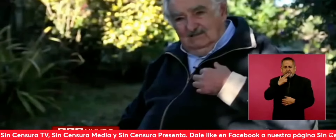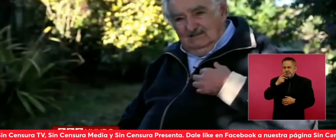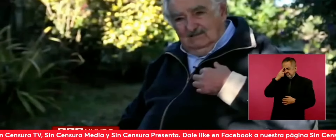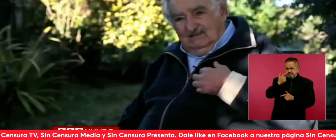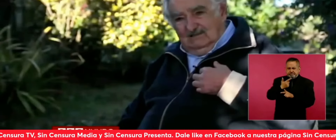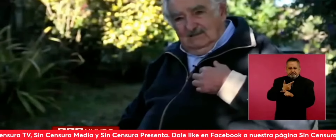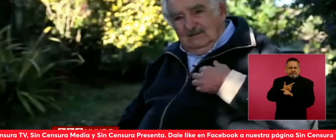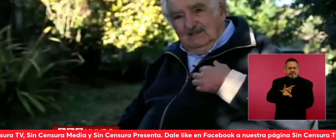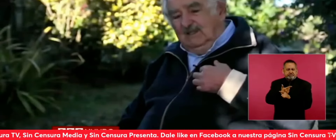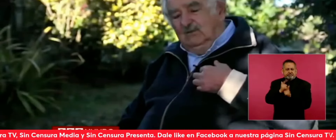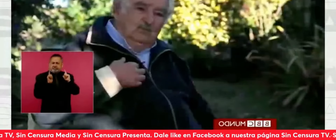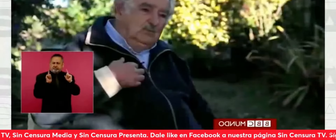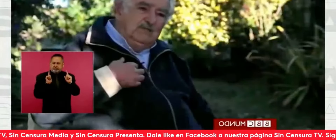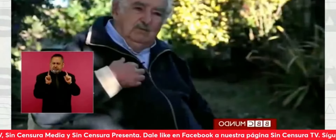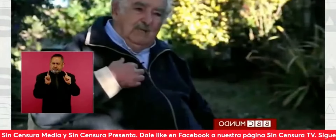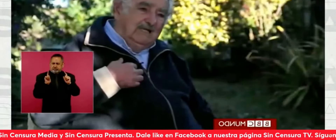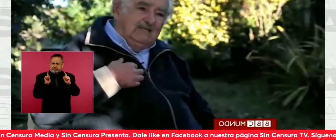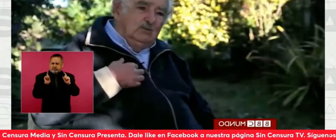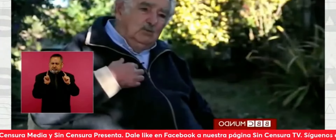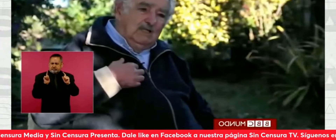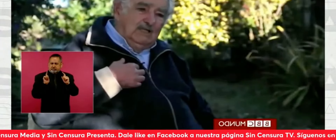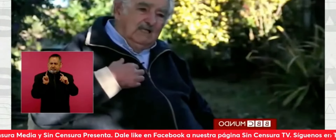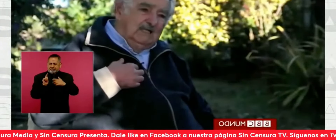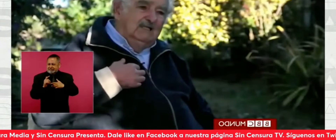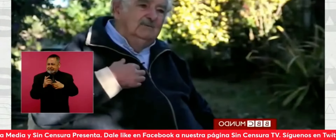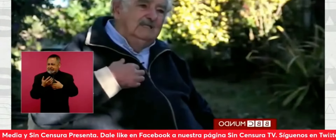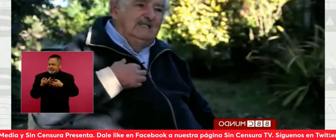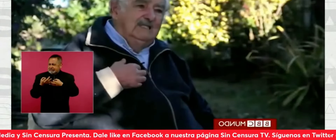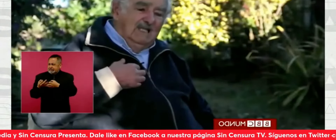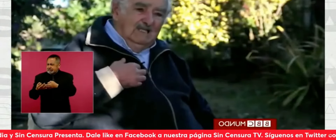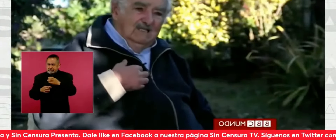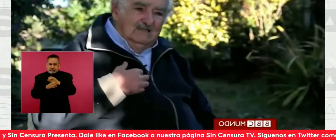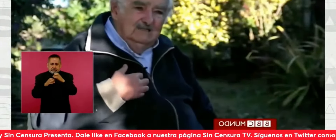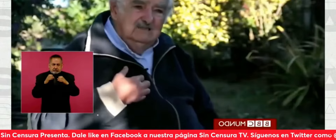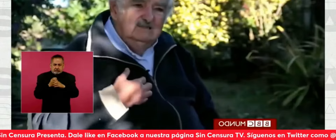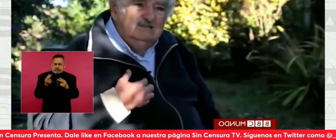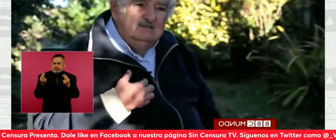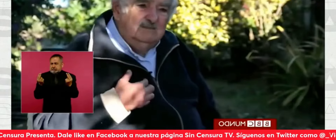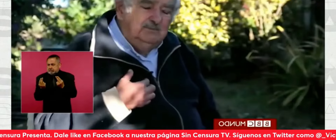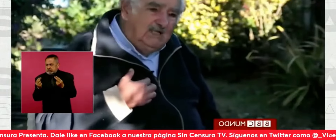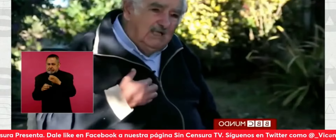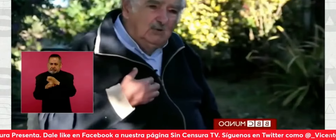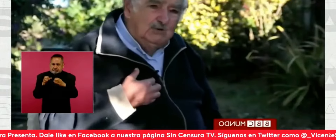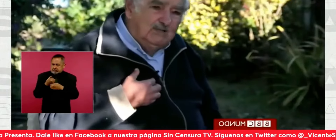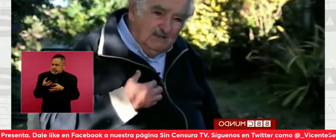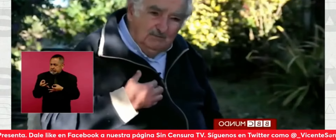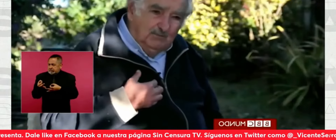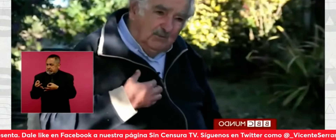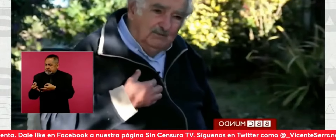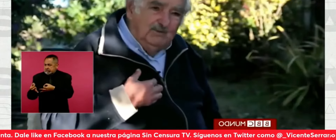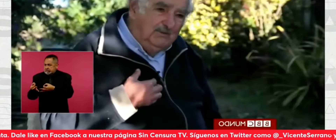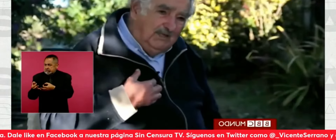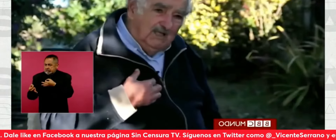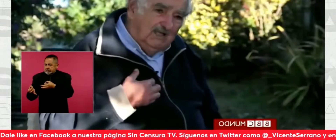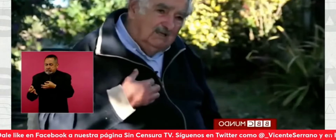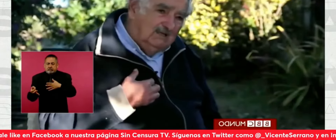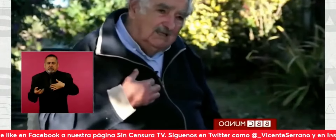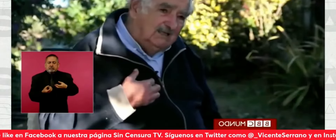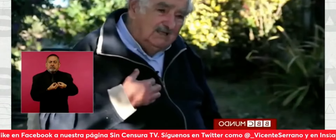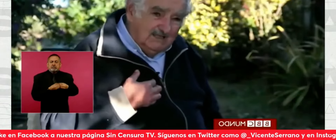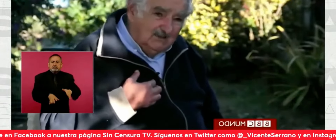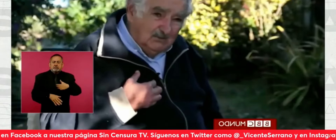Si tengo mucha atadura de carácter material, pierdo tiempo de mi vida